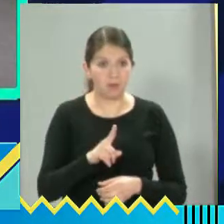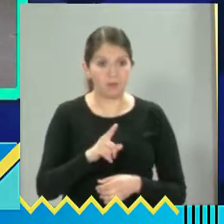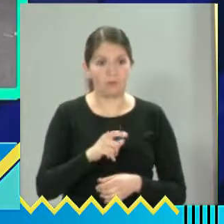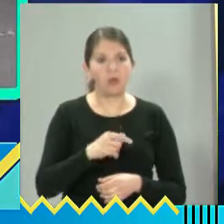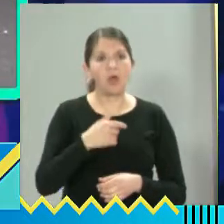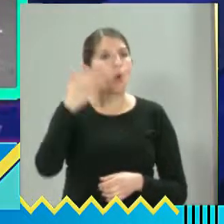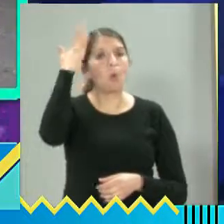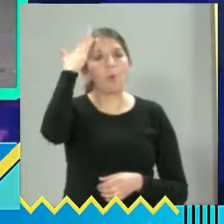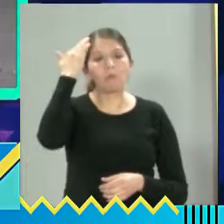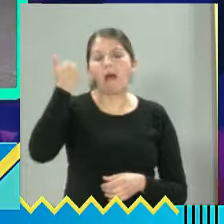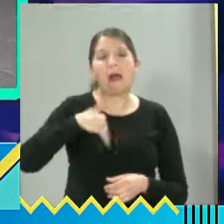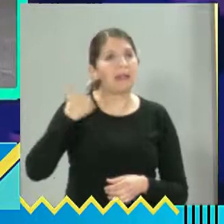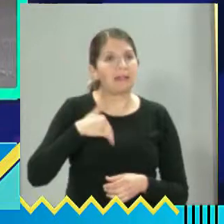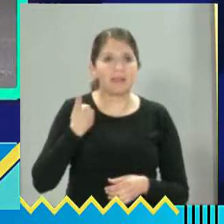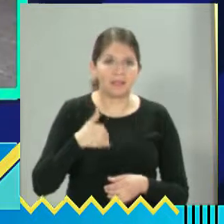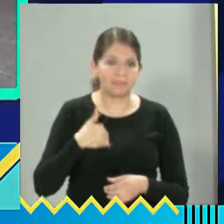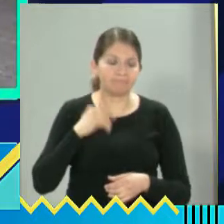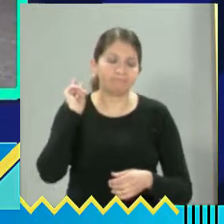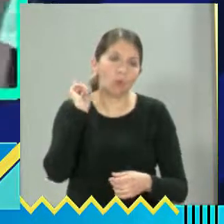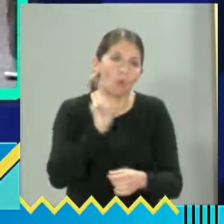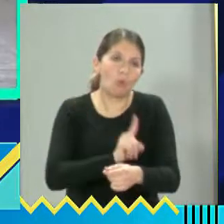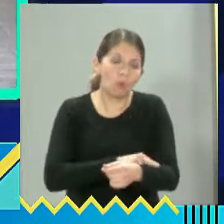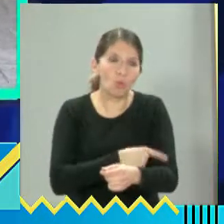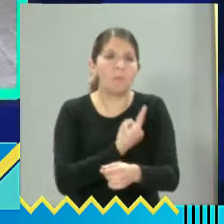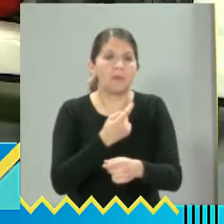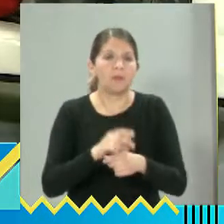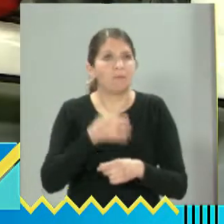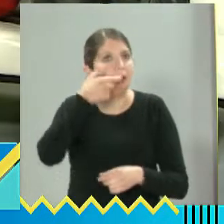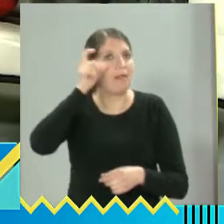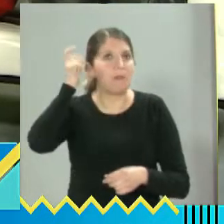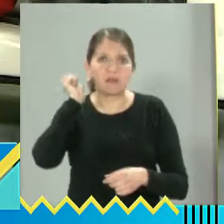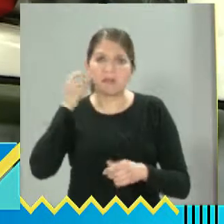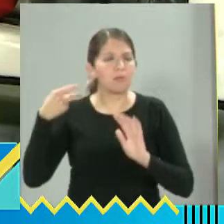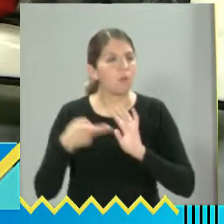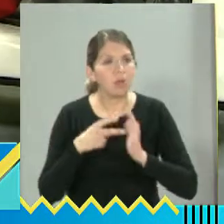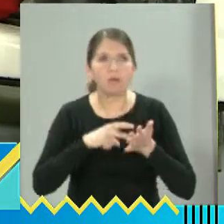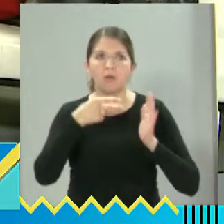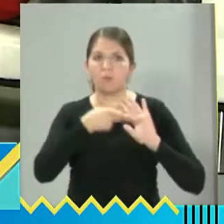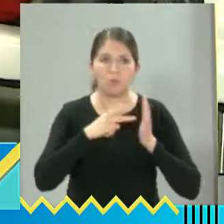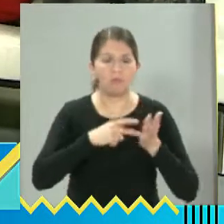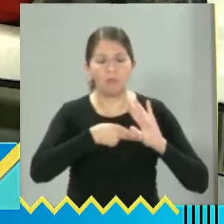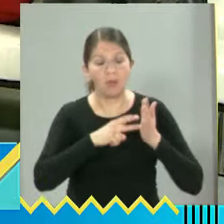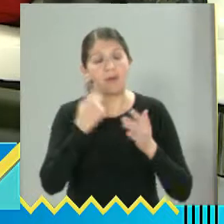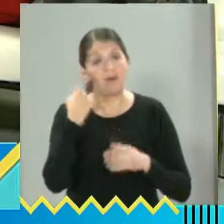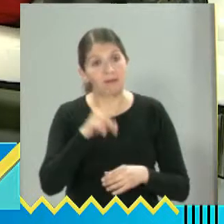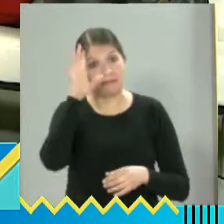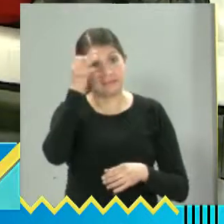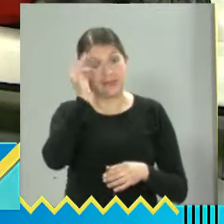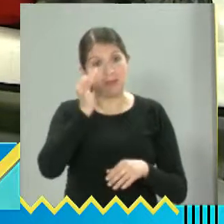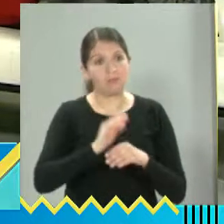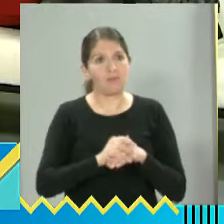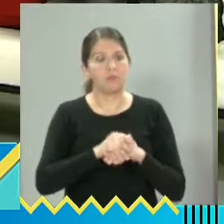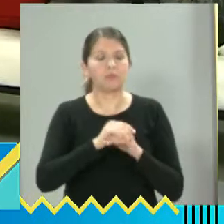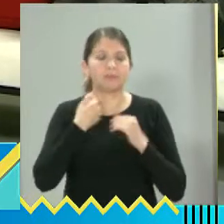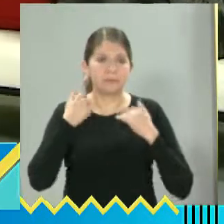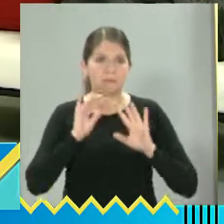que se va adaptando. Tenemos como mucha experiencia en esto, que lo que comentábamos